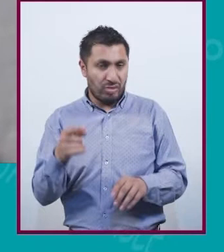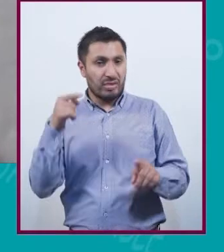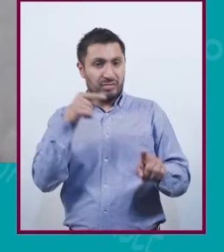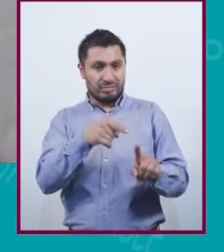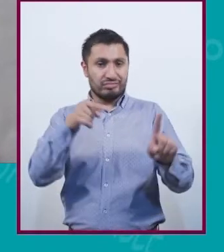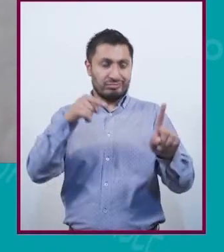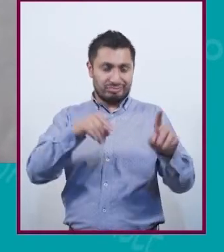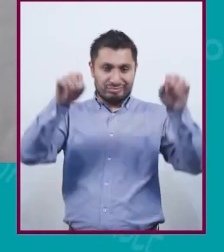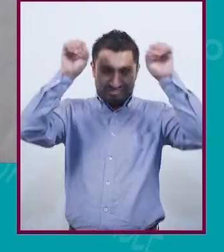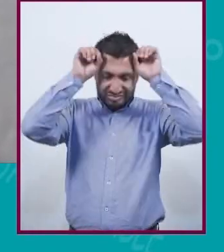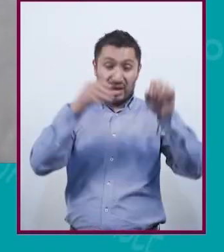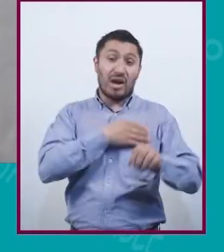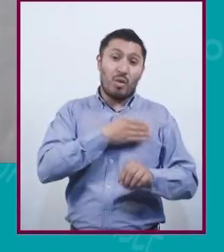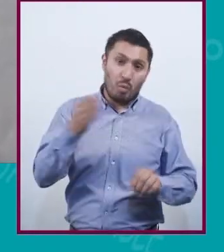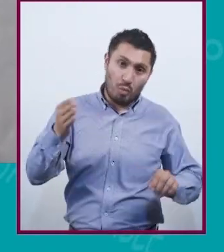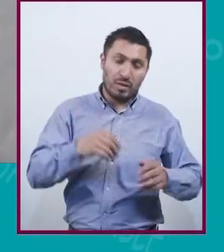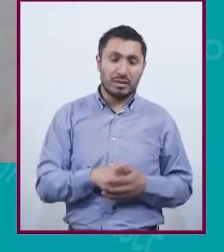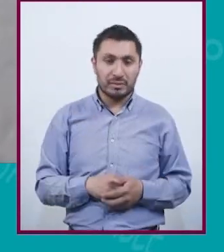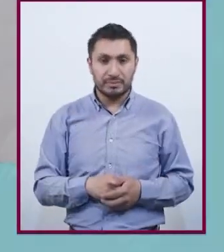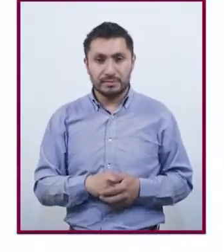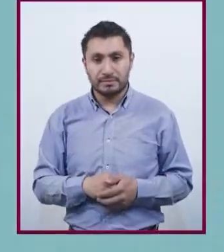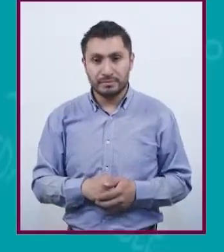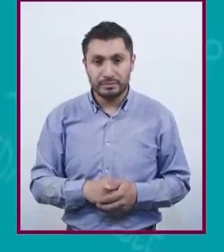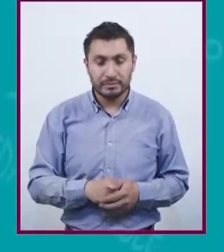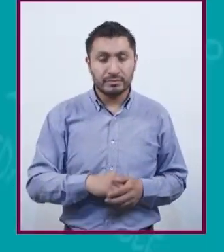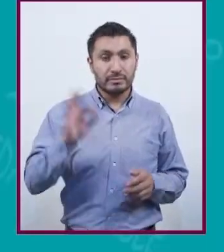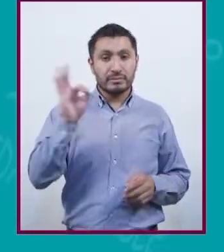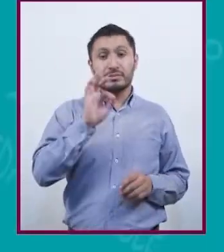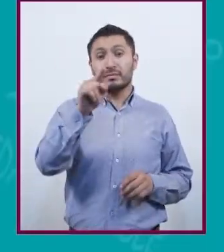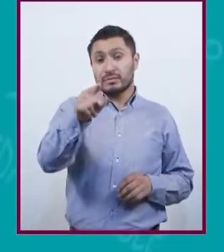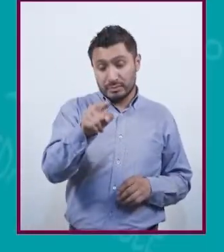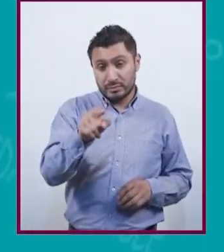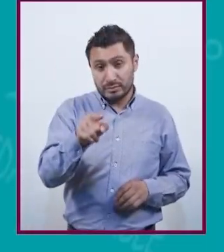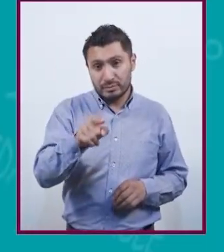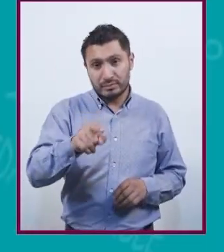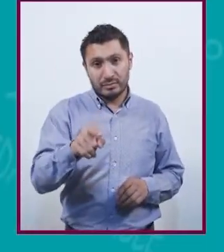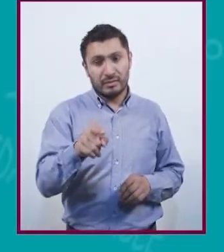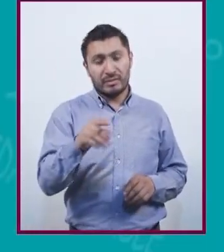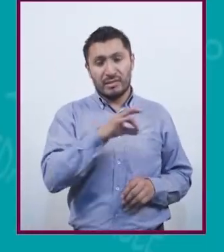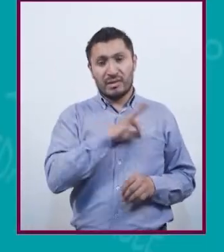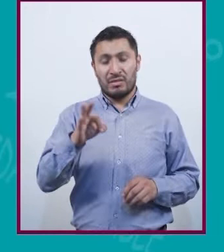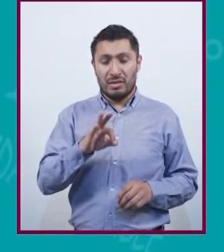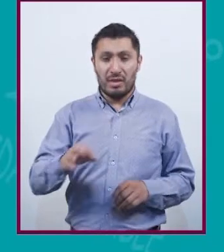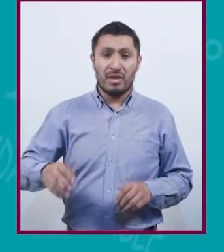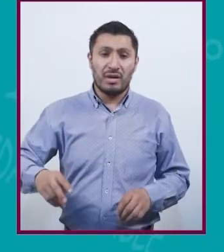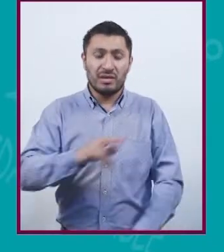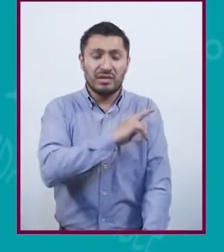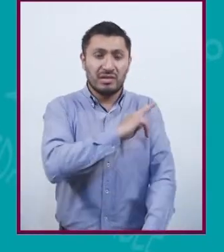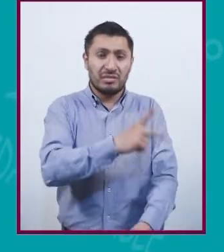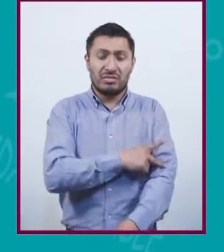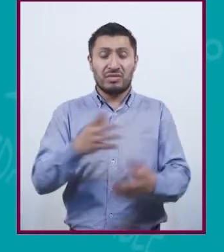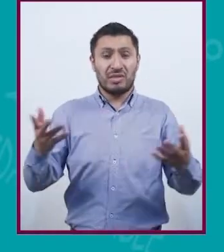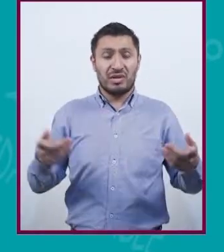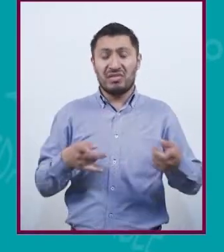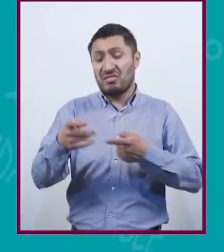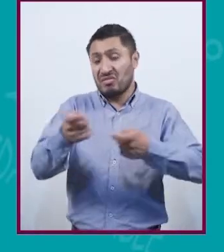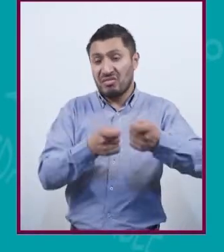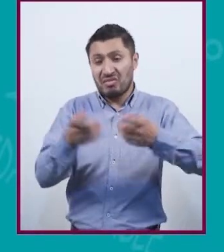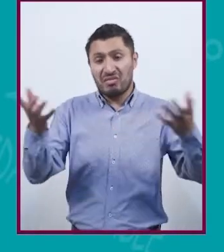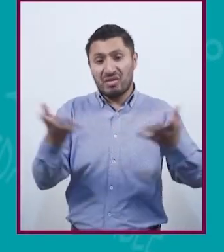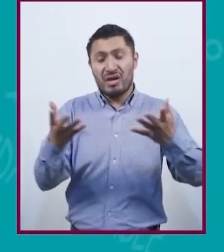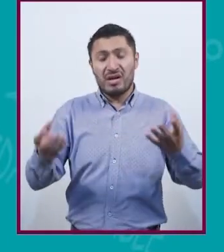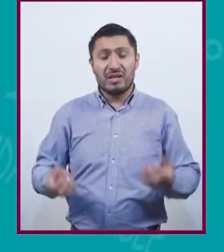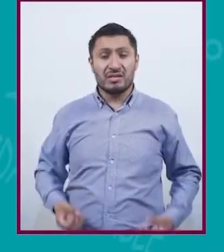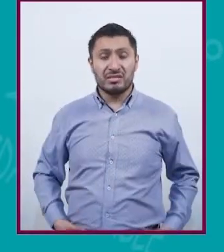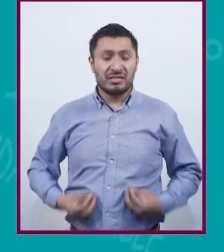así decirlo, porque hasta cierto punto Frankenstein era bueno. Sobre si puedes tener el poder o el control